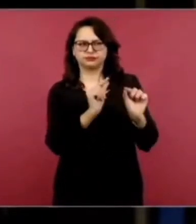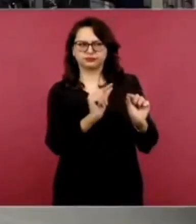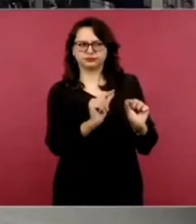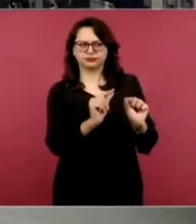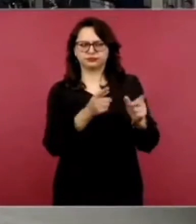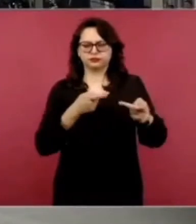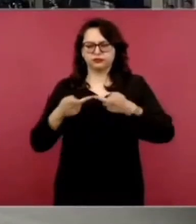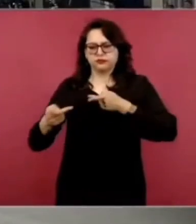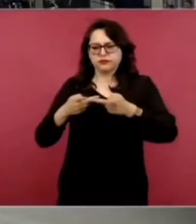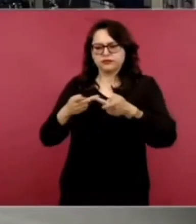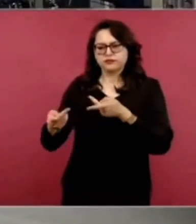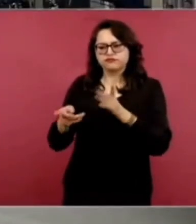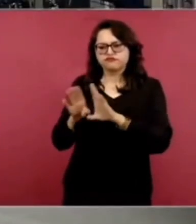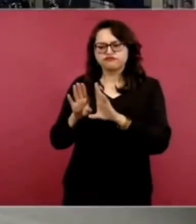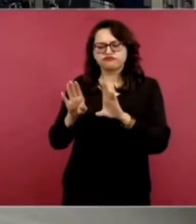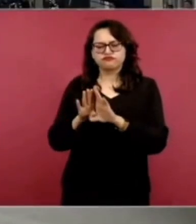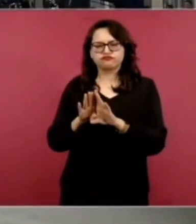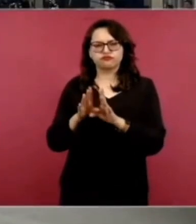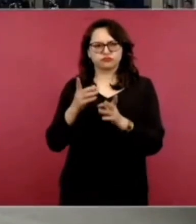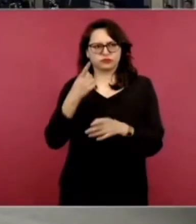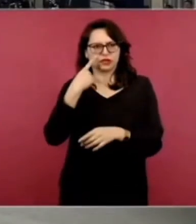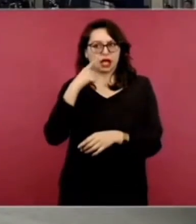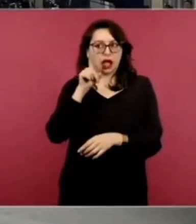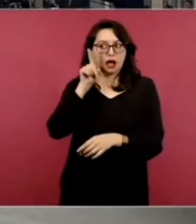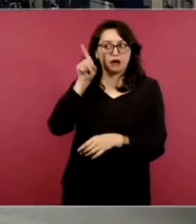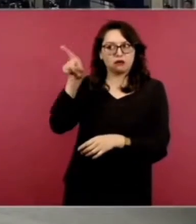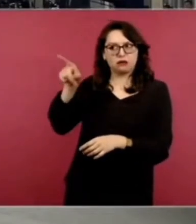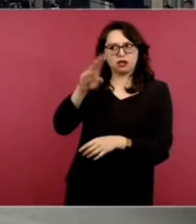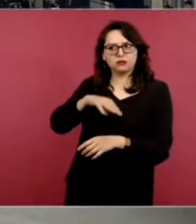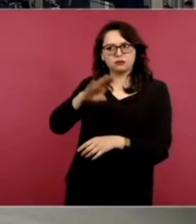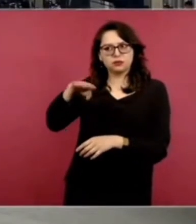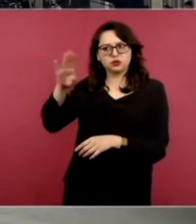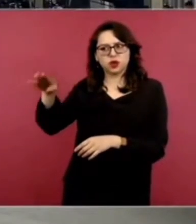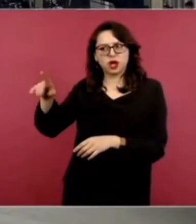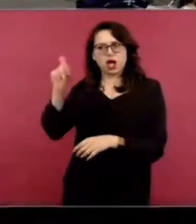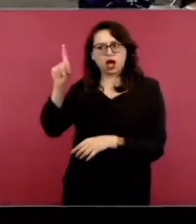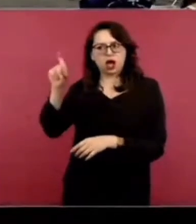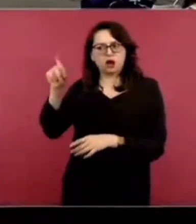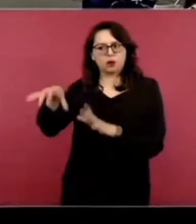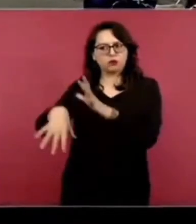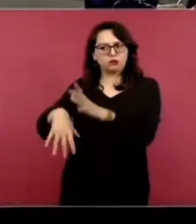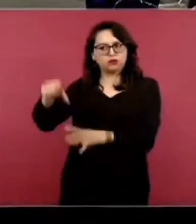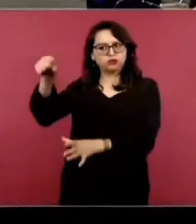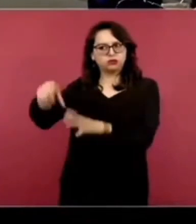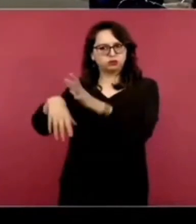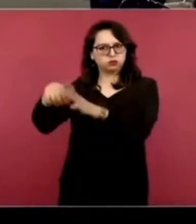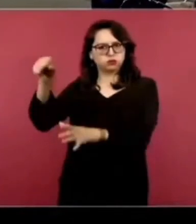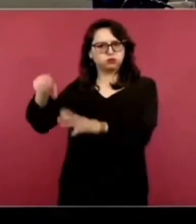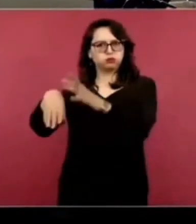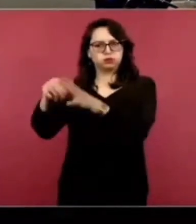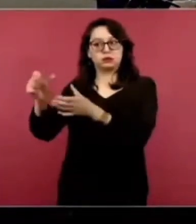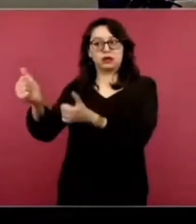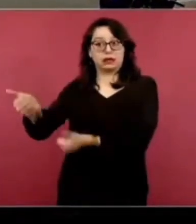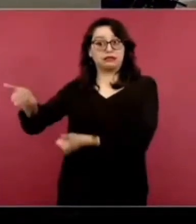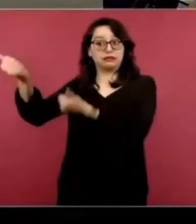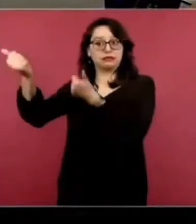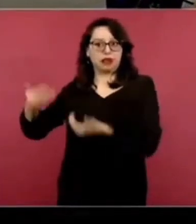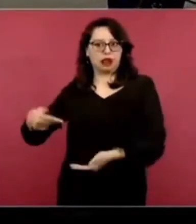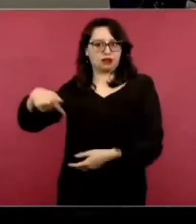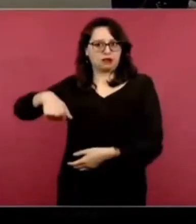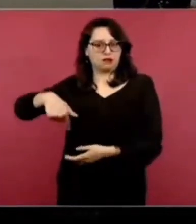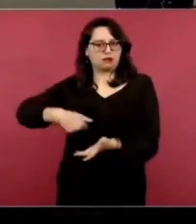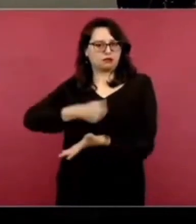cuenca que está ubicada en la parte de Michoacán hacia el Valle de México, pues tiene un pago, tipo de pago de derechos de